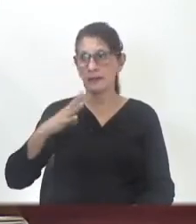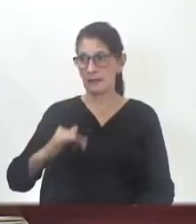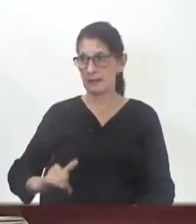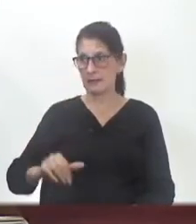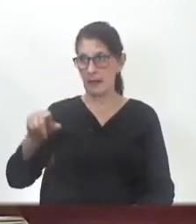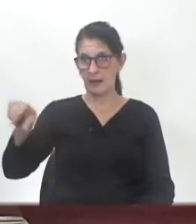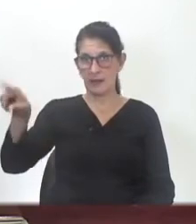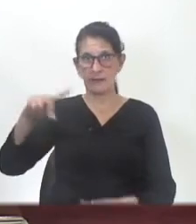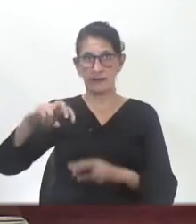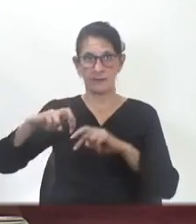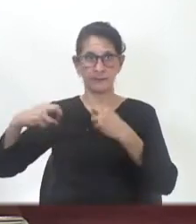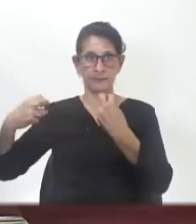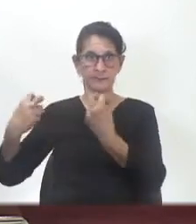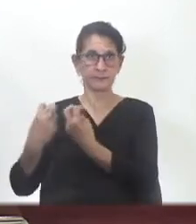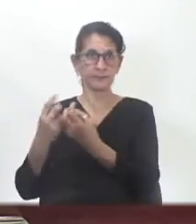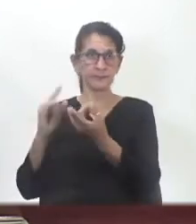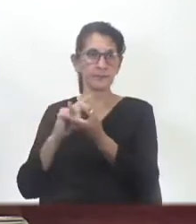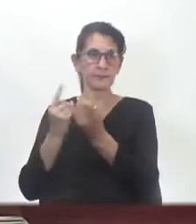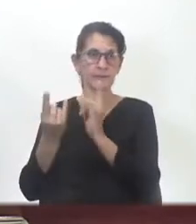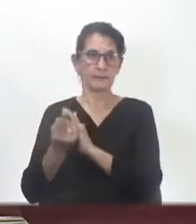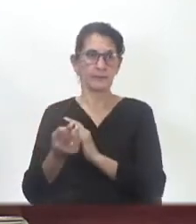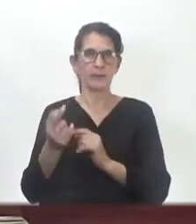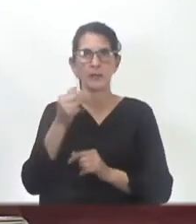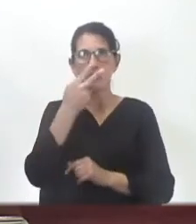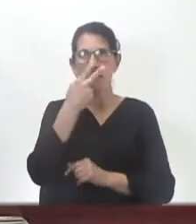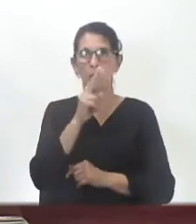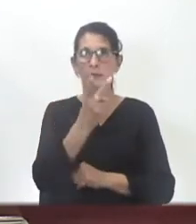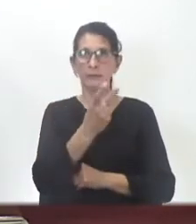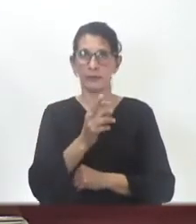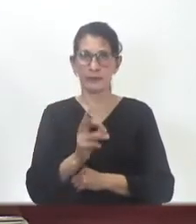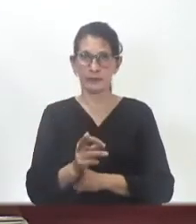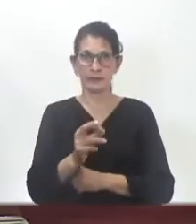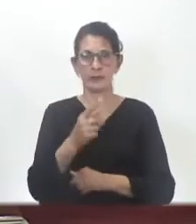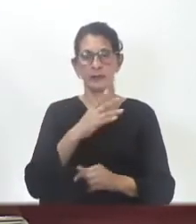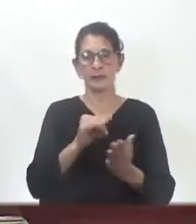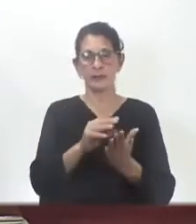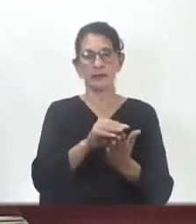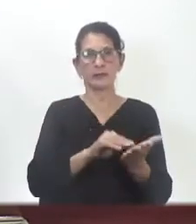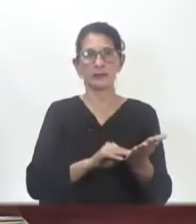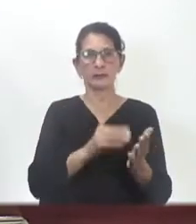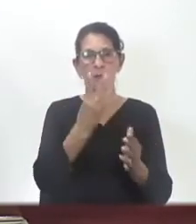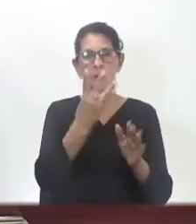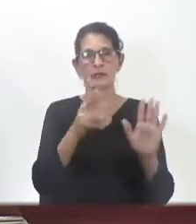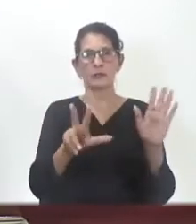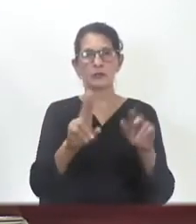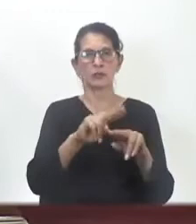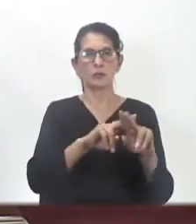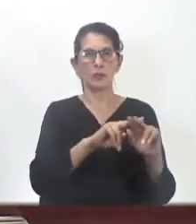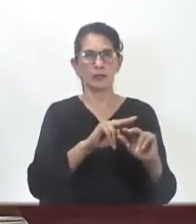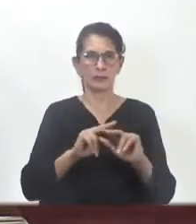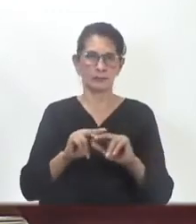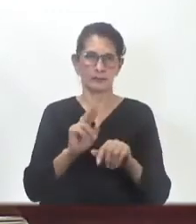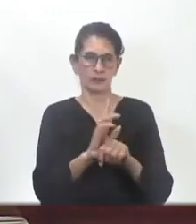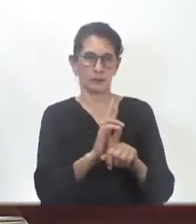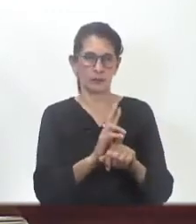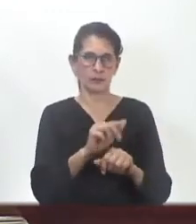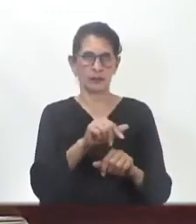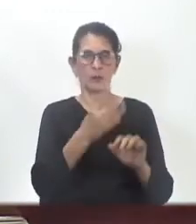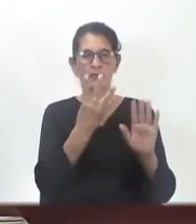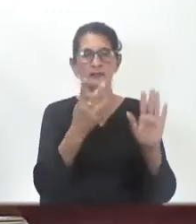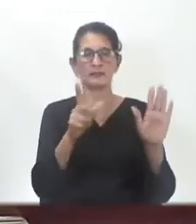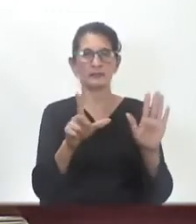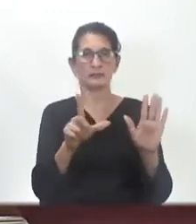del informe del comisionado parlamentario. En el 2020 se registraron 48 muertes bajo custodia, de las cuales